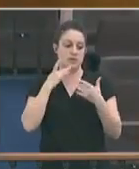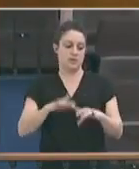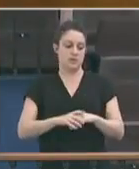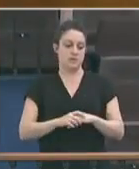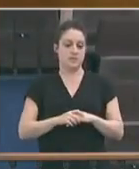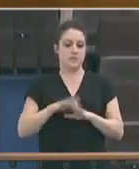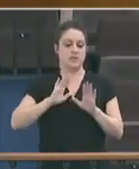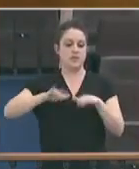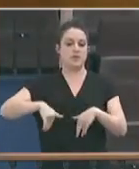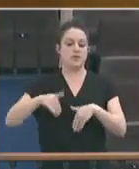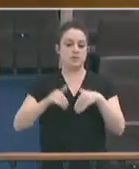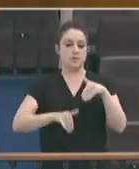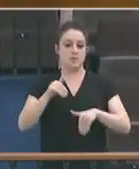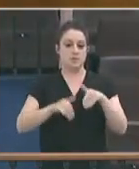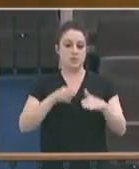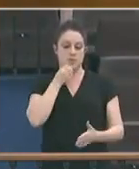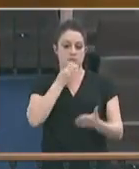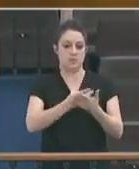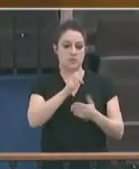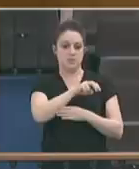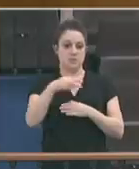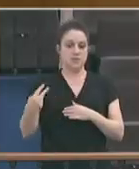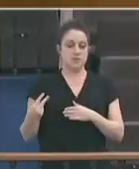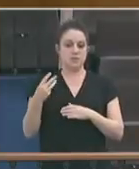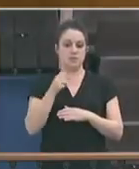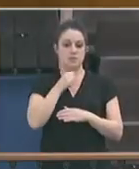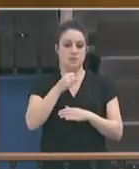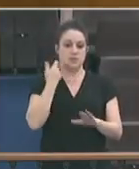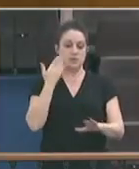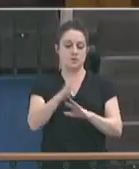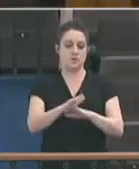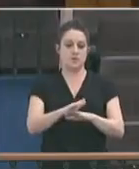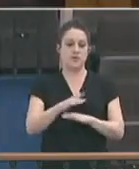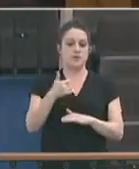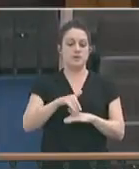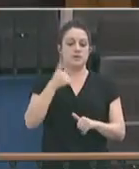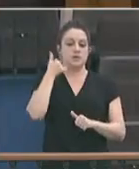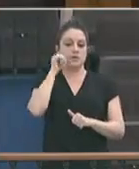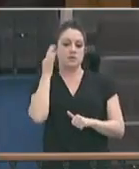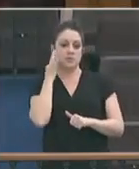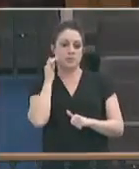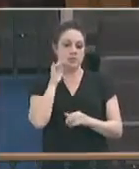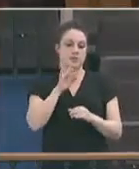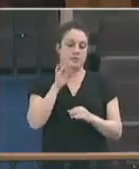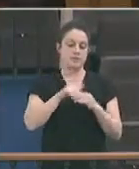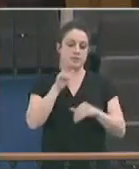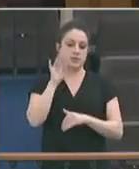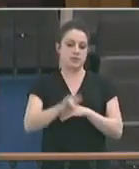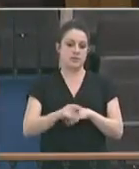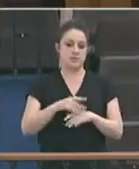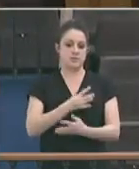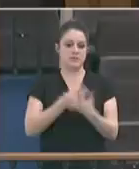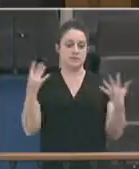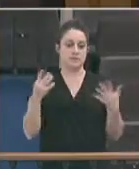se somete a votación la propuesta de resolución presentada por el Grupo Parlamentario Socialista. Diputados y diputadas que votan a favor,